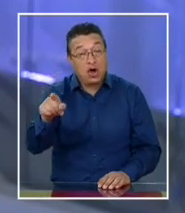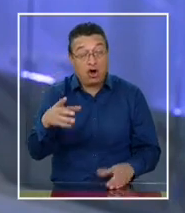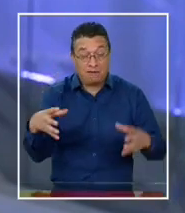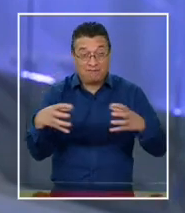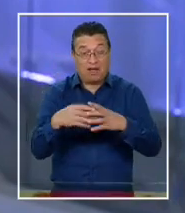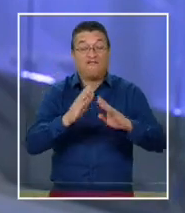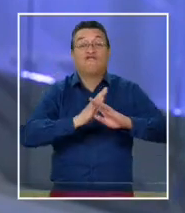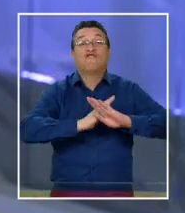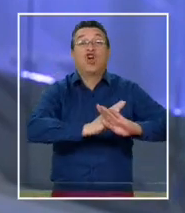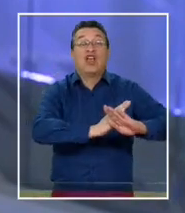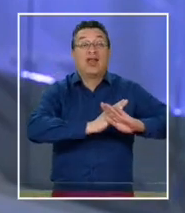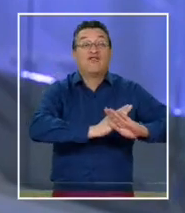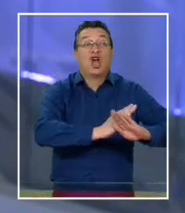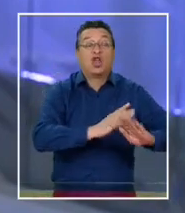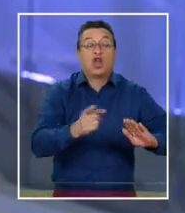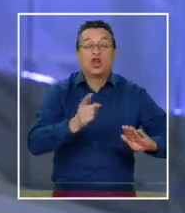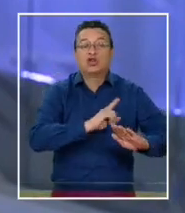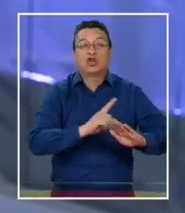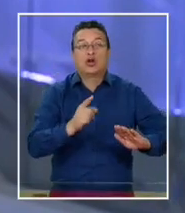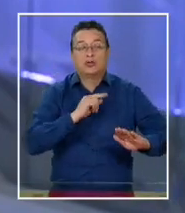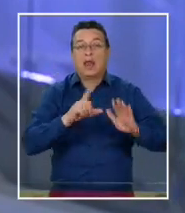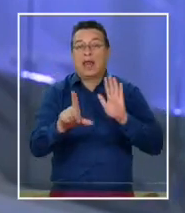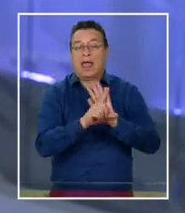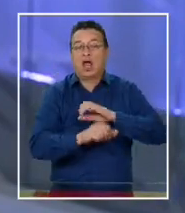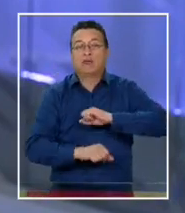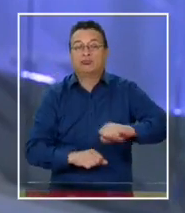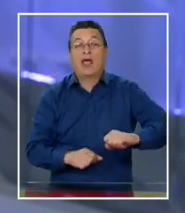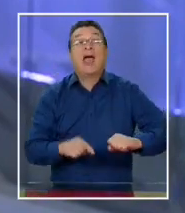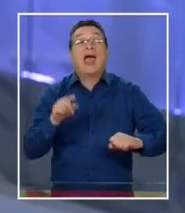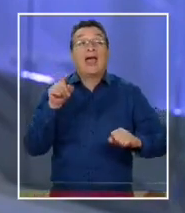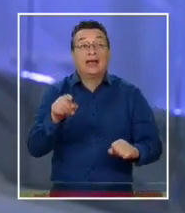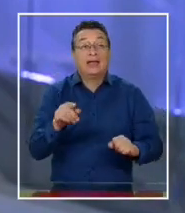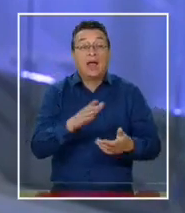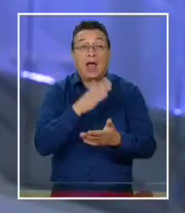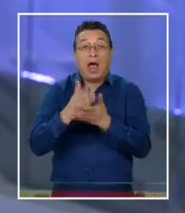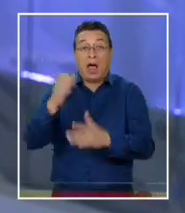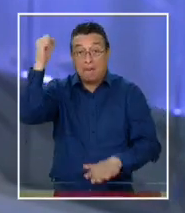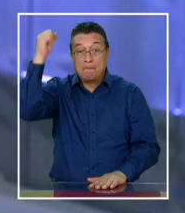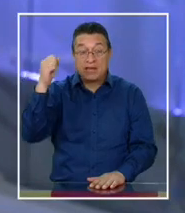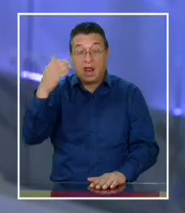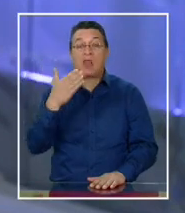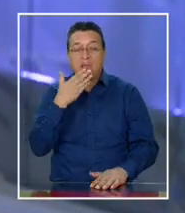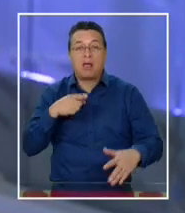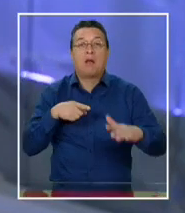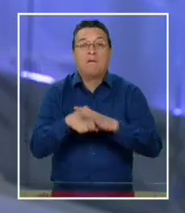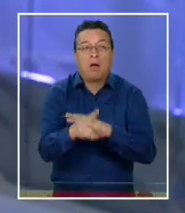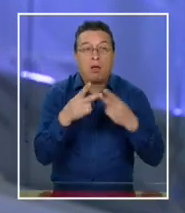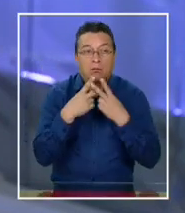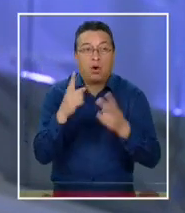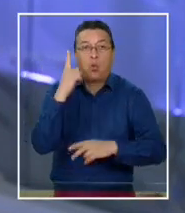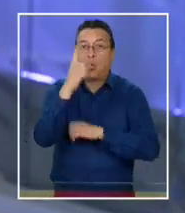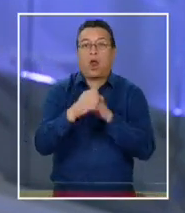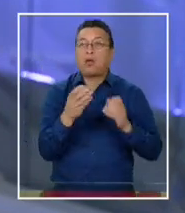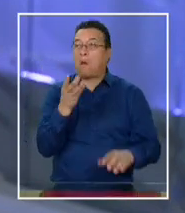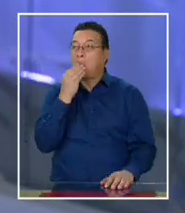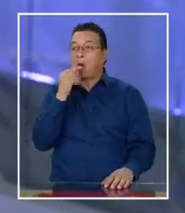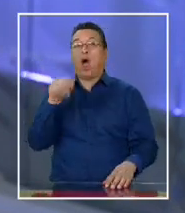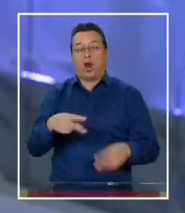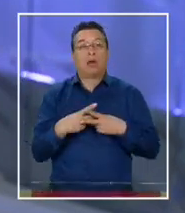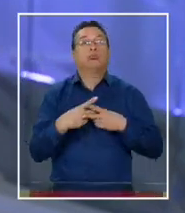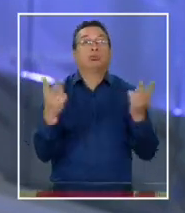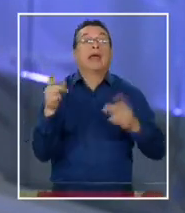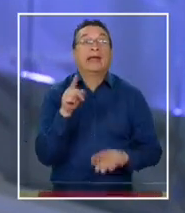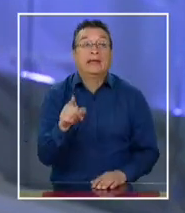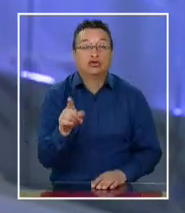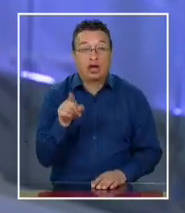un bloqueo de no dejarla pasar ni de la idea de legislar Al Punto que hasta Piñera salió al baile que no había salido en un año eso es lo que quise